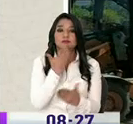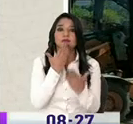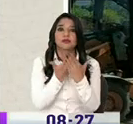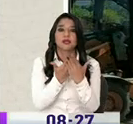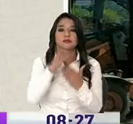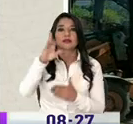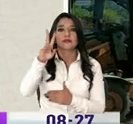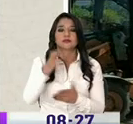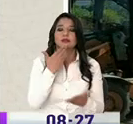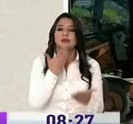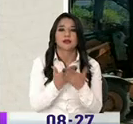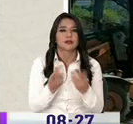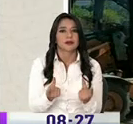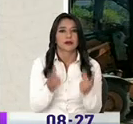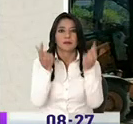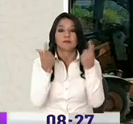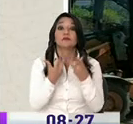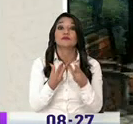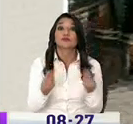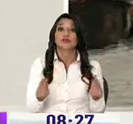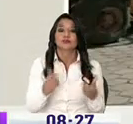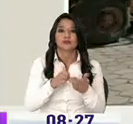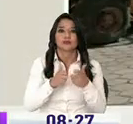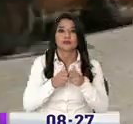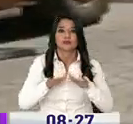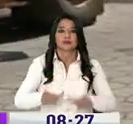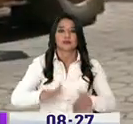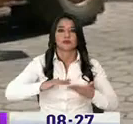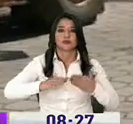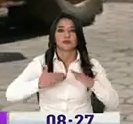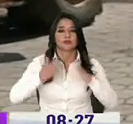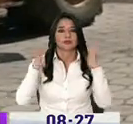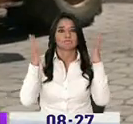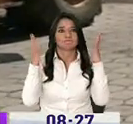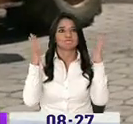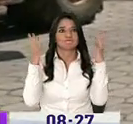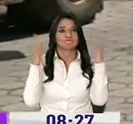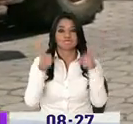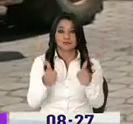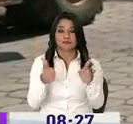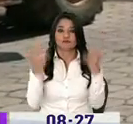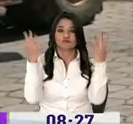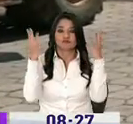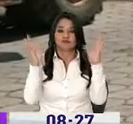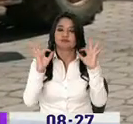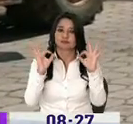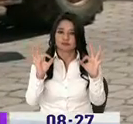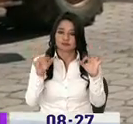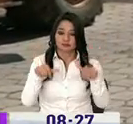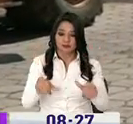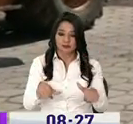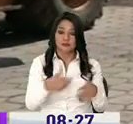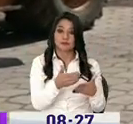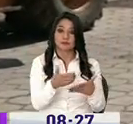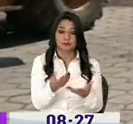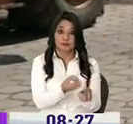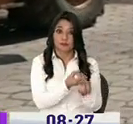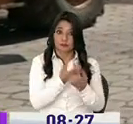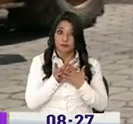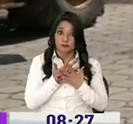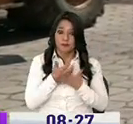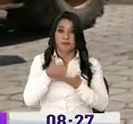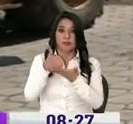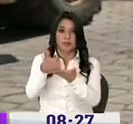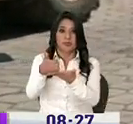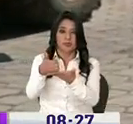espacio que es efectivo y rápido con la solución a los problemas de la comunidad. Aplausos para ustedes, vecinos, que hacen el favor que nosotros les podamos